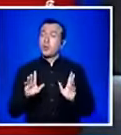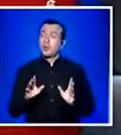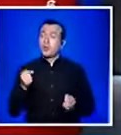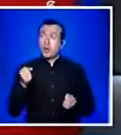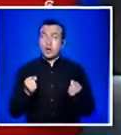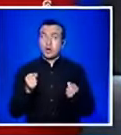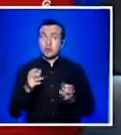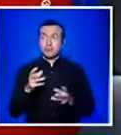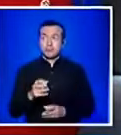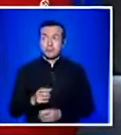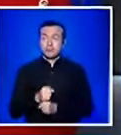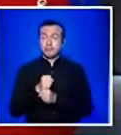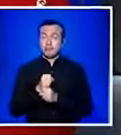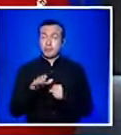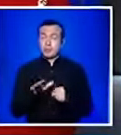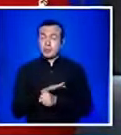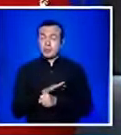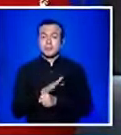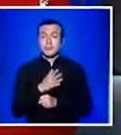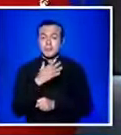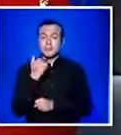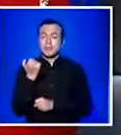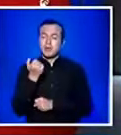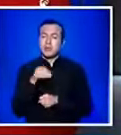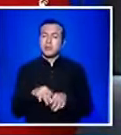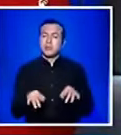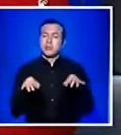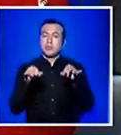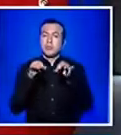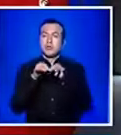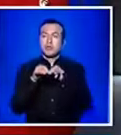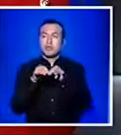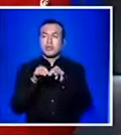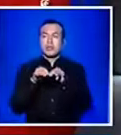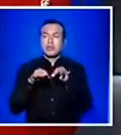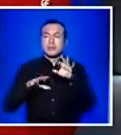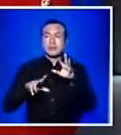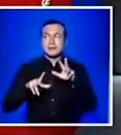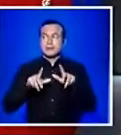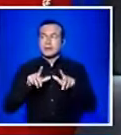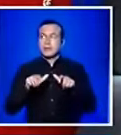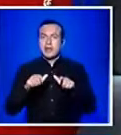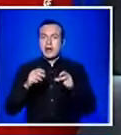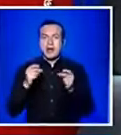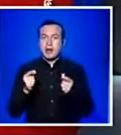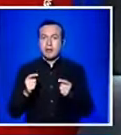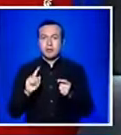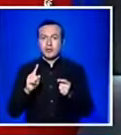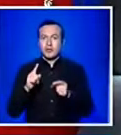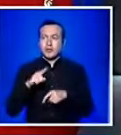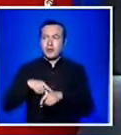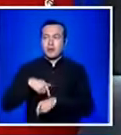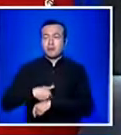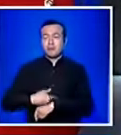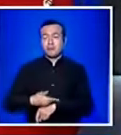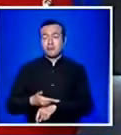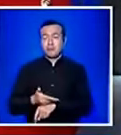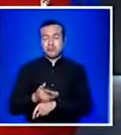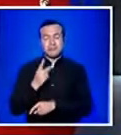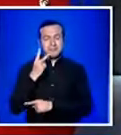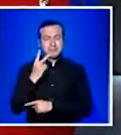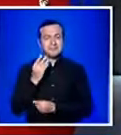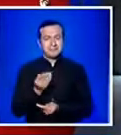seguros, los especialistas recomiendan utilizarlos porque ayudan a ganar tiempo para poder escapar del asalto. Carlos Luis